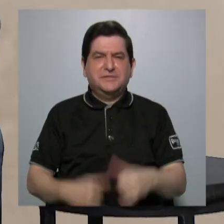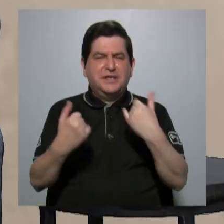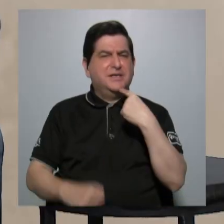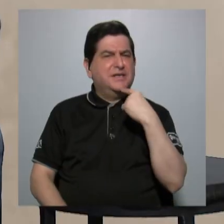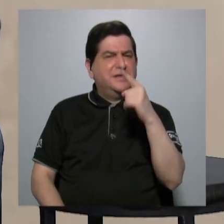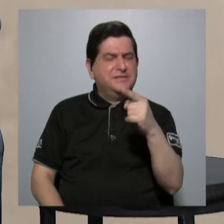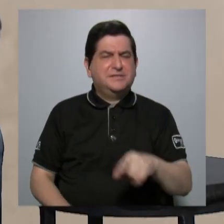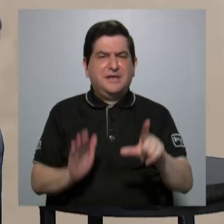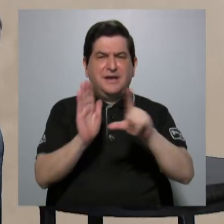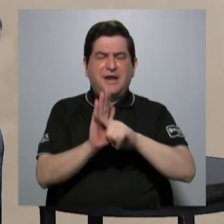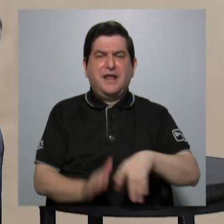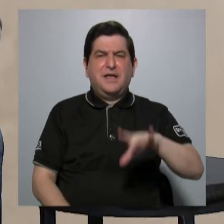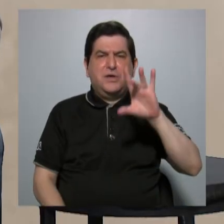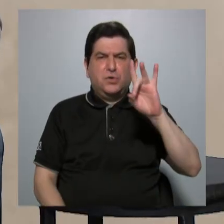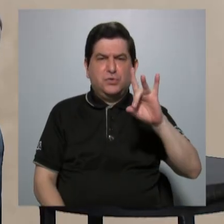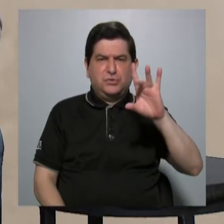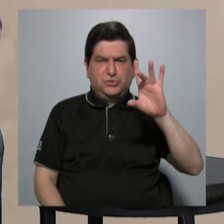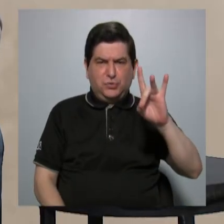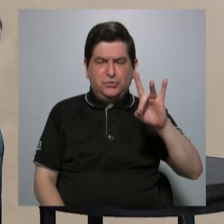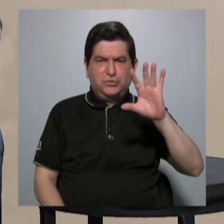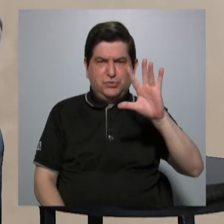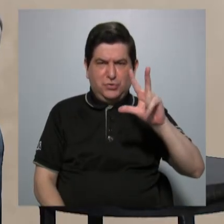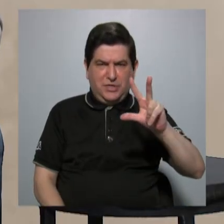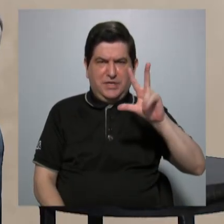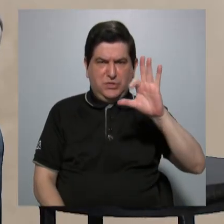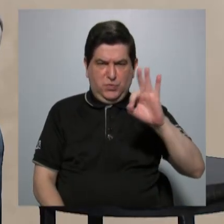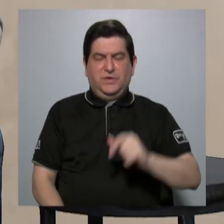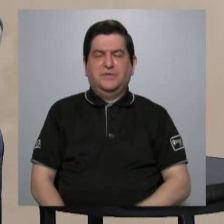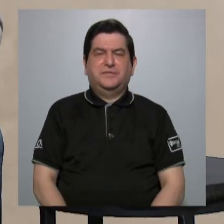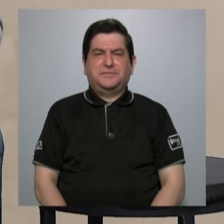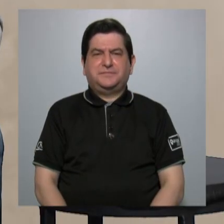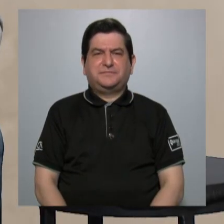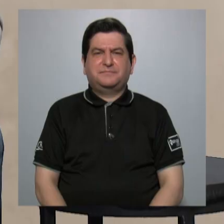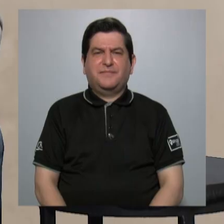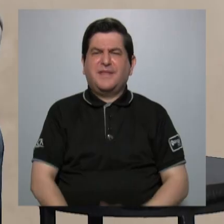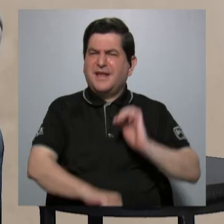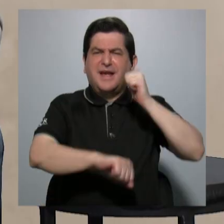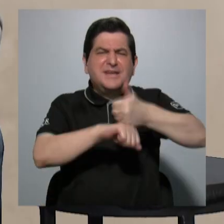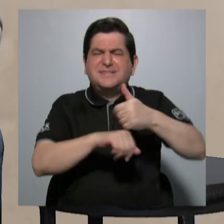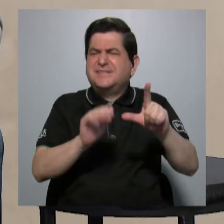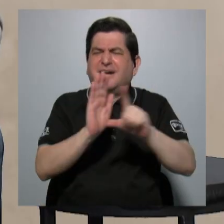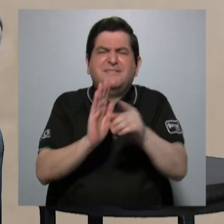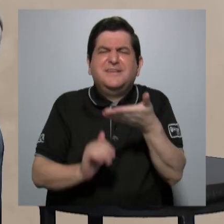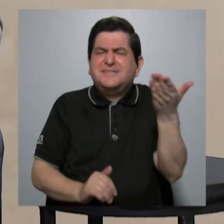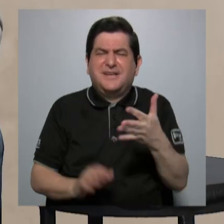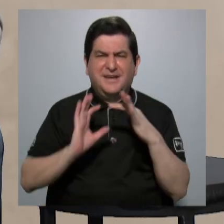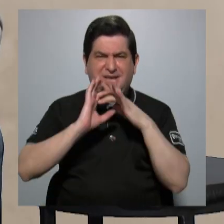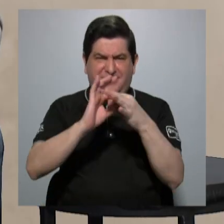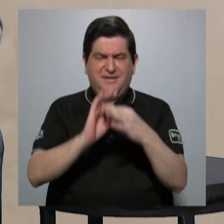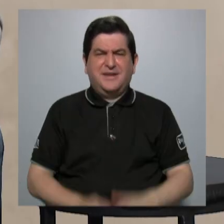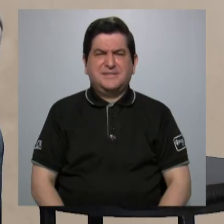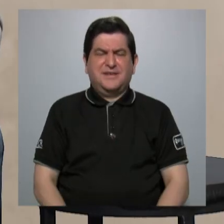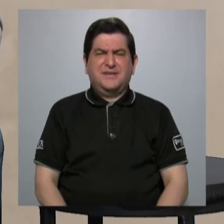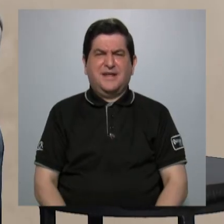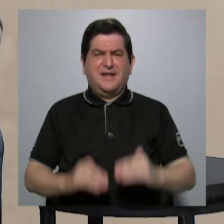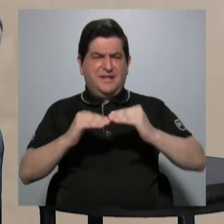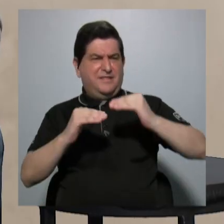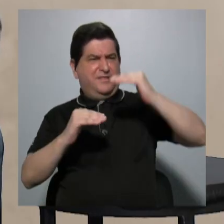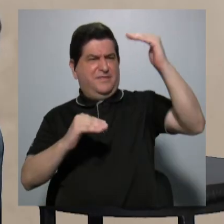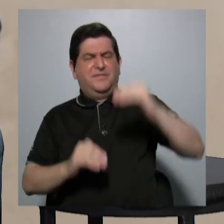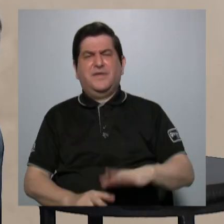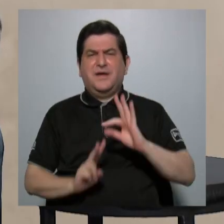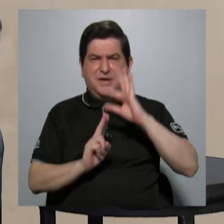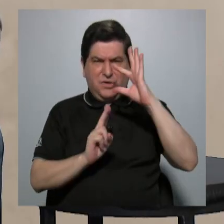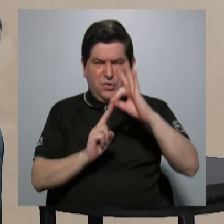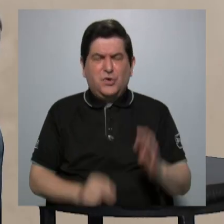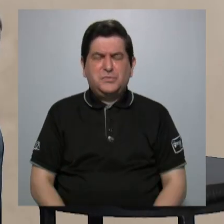ya nos mencionó la ley 8839. ¿Qué establece esta ley con respecto a la jerarquía de opciones